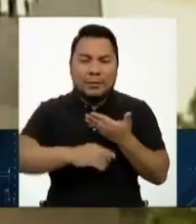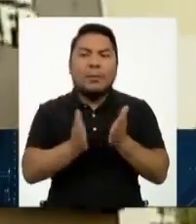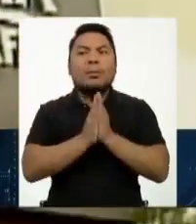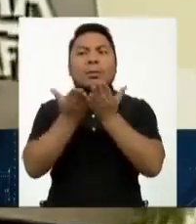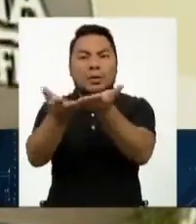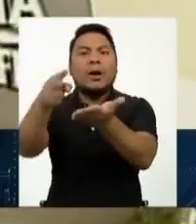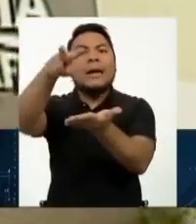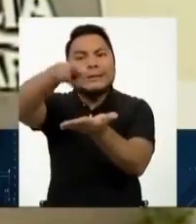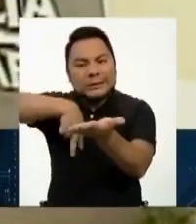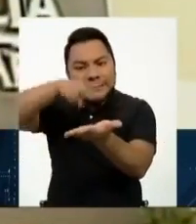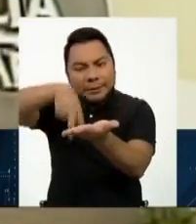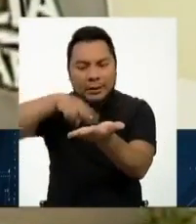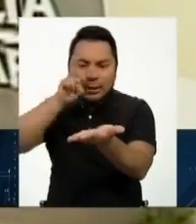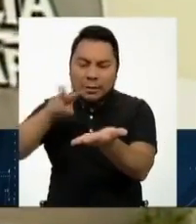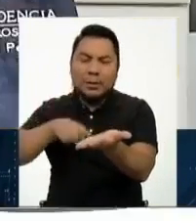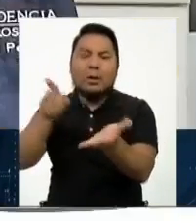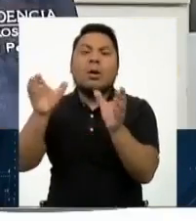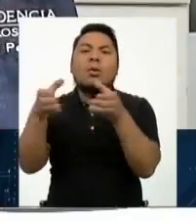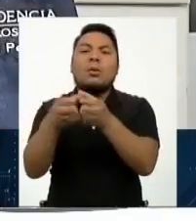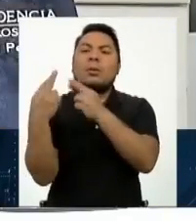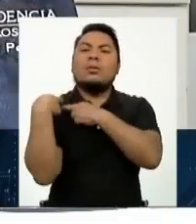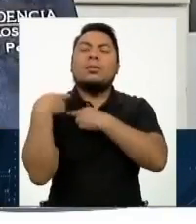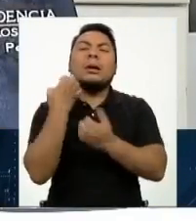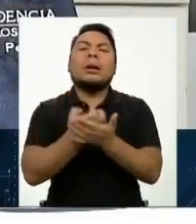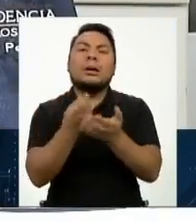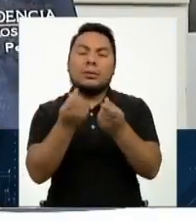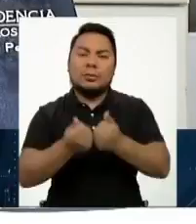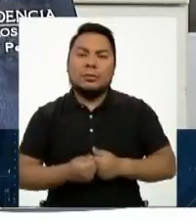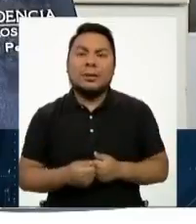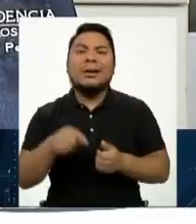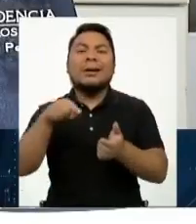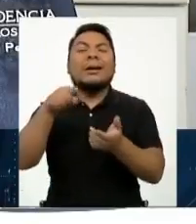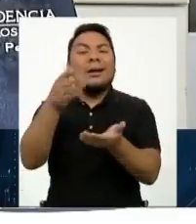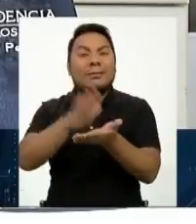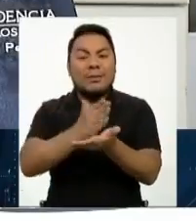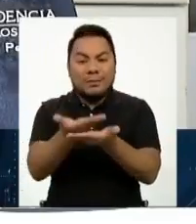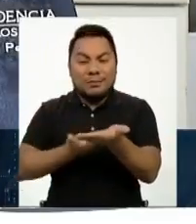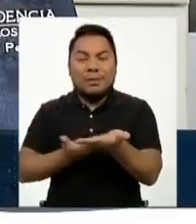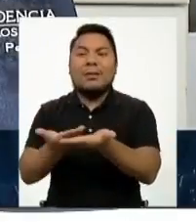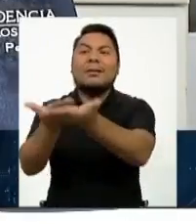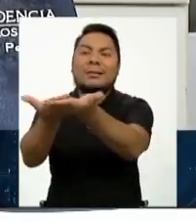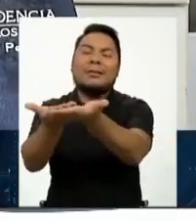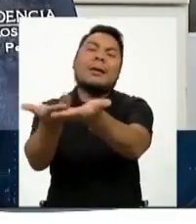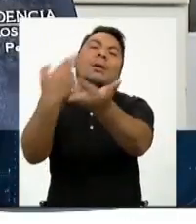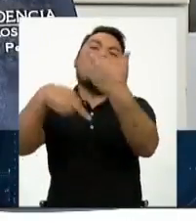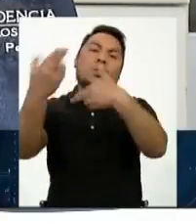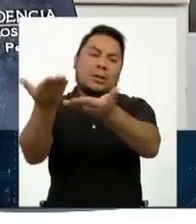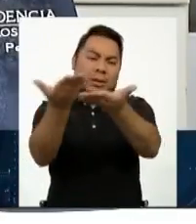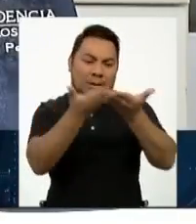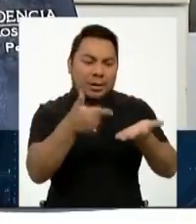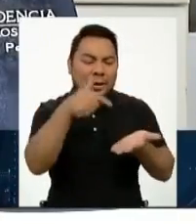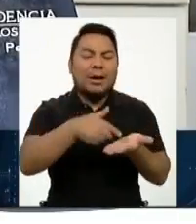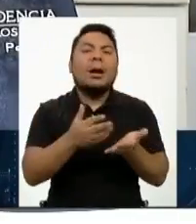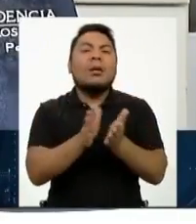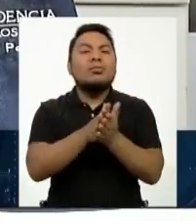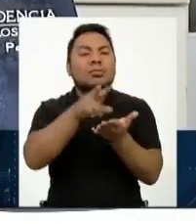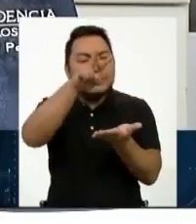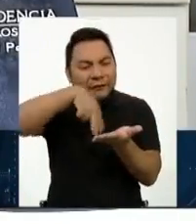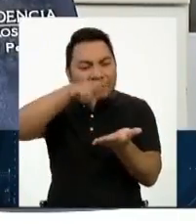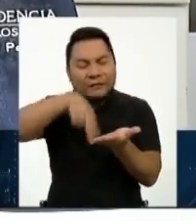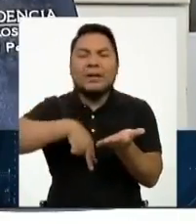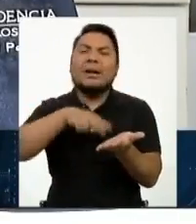forma expeditiva en la Comisión de Economía. Que pueda volver al Pleno para que sea aprobado. Es muy importante porque